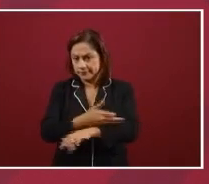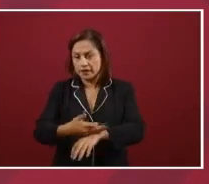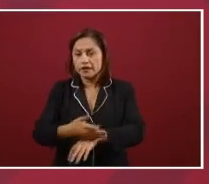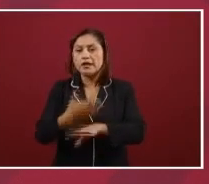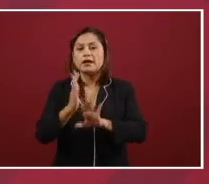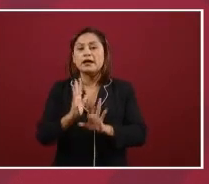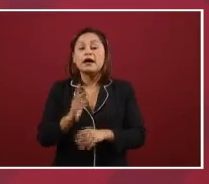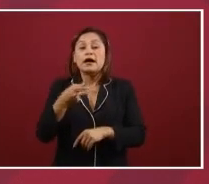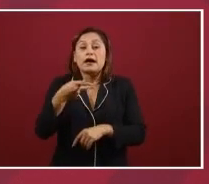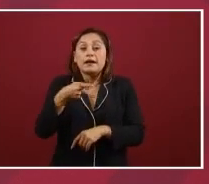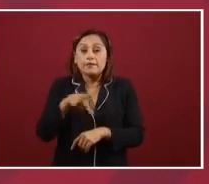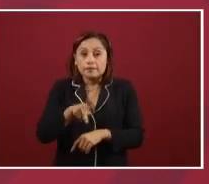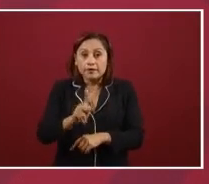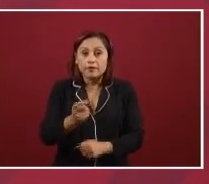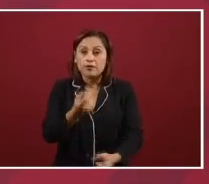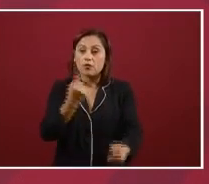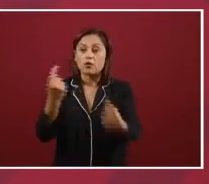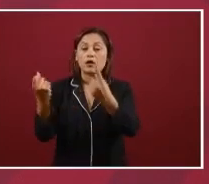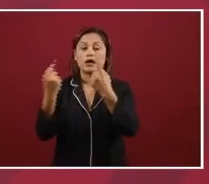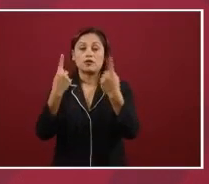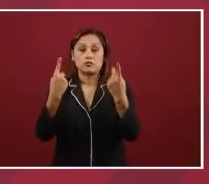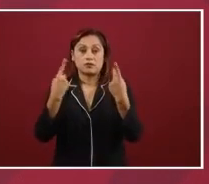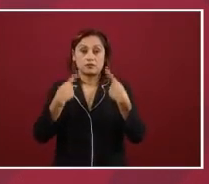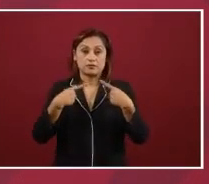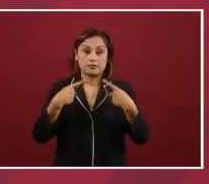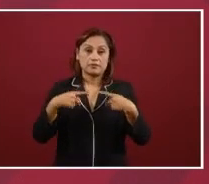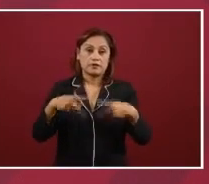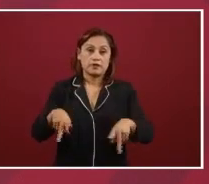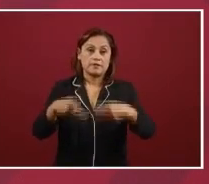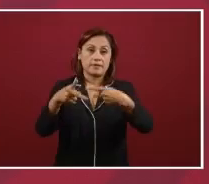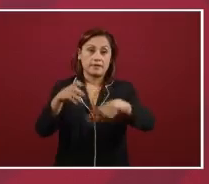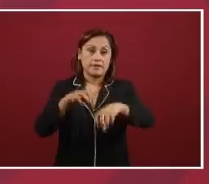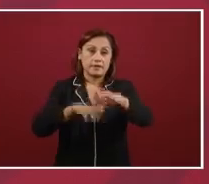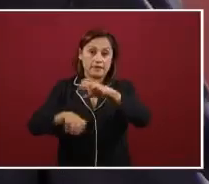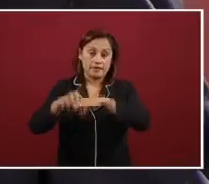la queja de los distribuidores de vehículos,